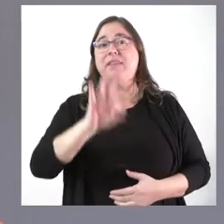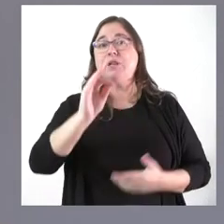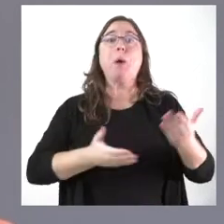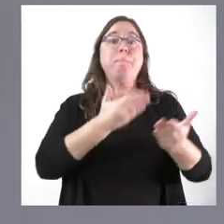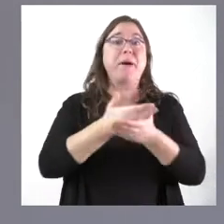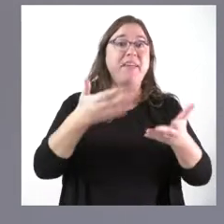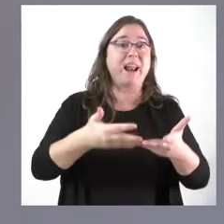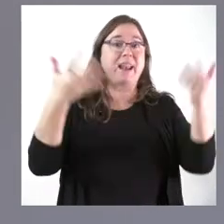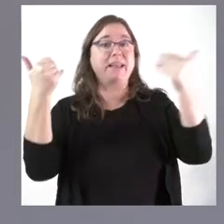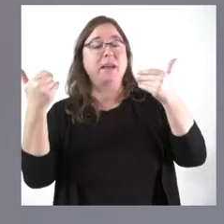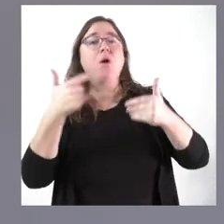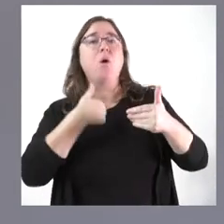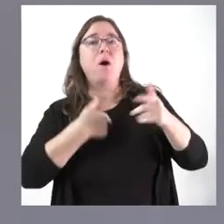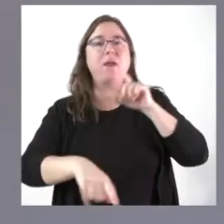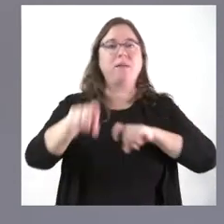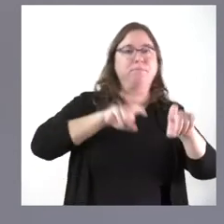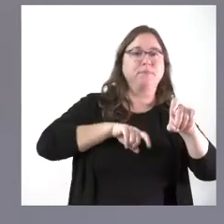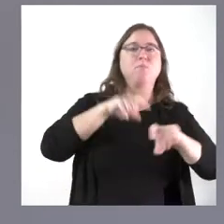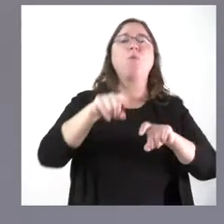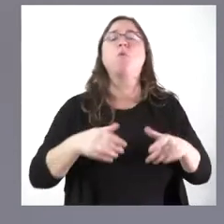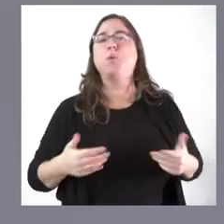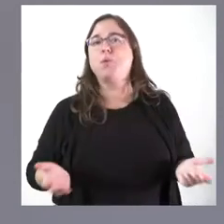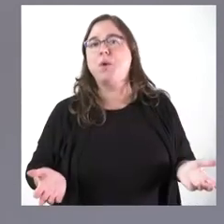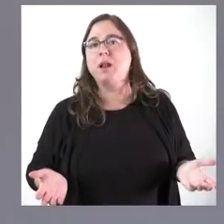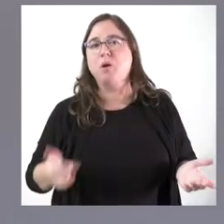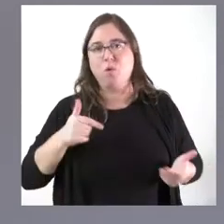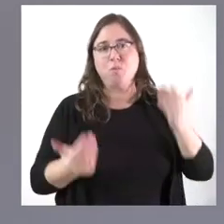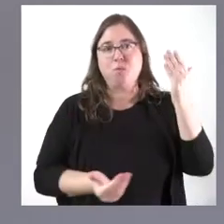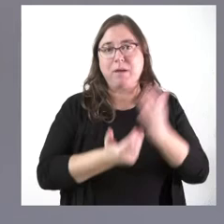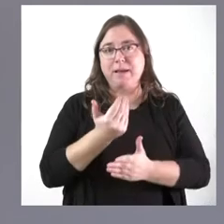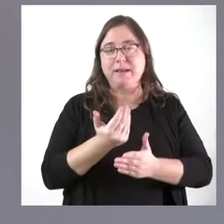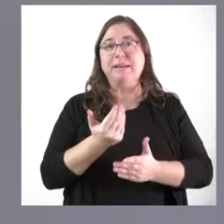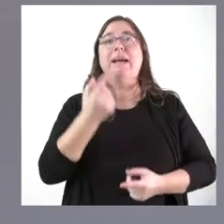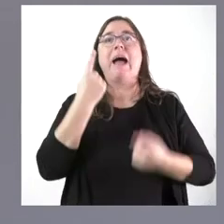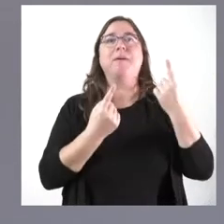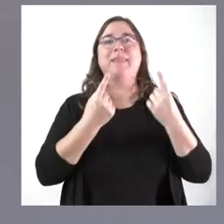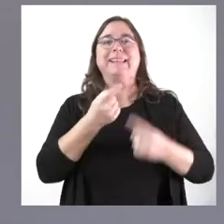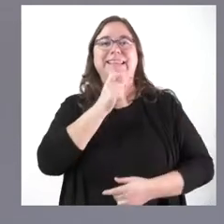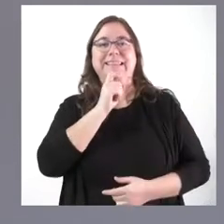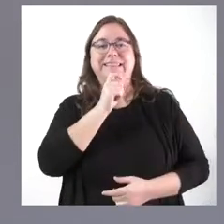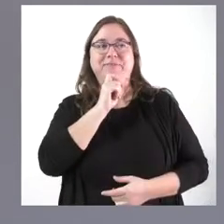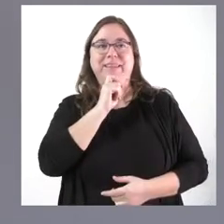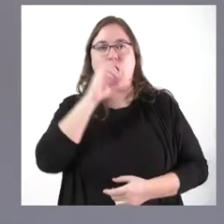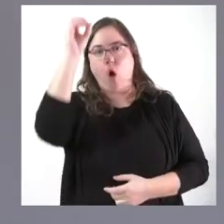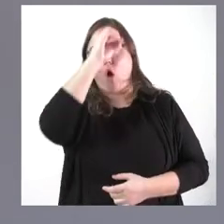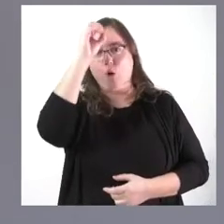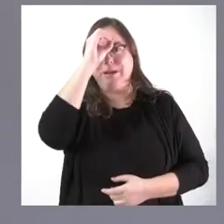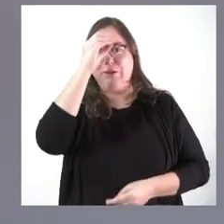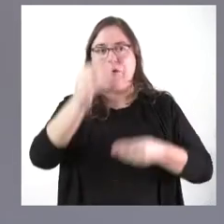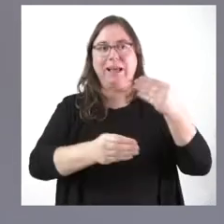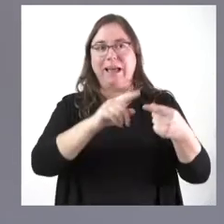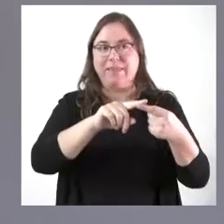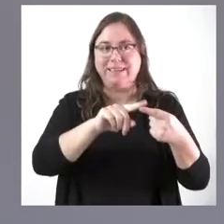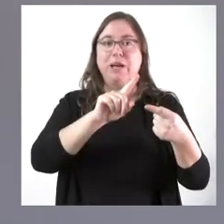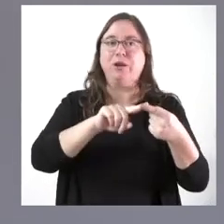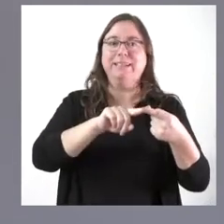se retirara o ahora donde ha rectificado La retirada que es lo que ha hecho esta mañana y por tanto a veces es difícil opinar sobre lo que hace alguien si